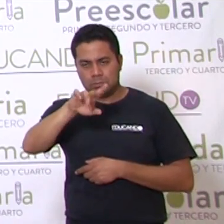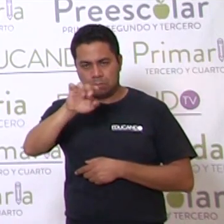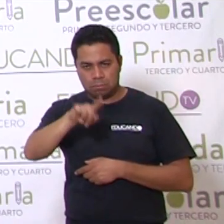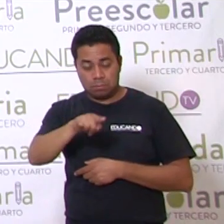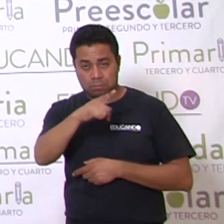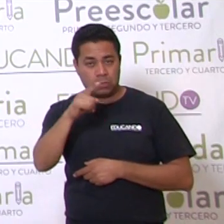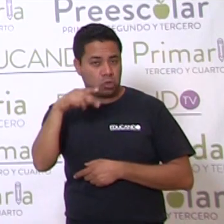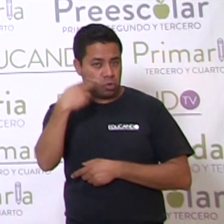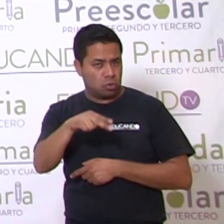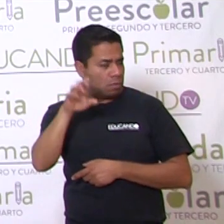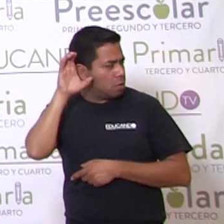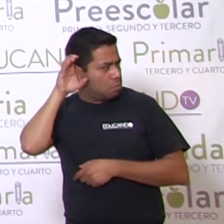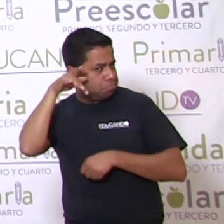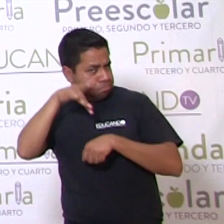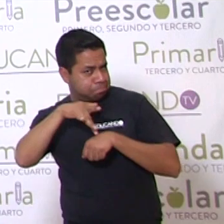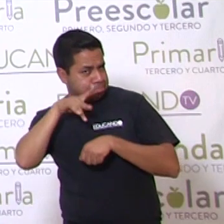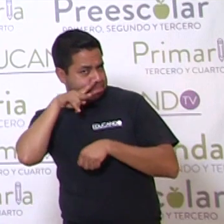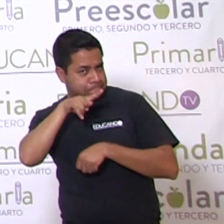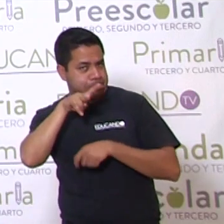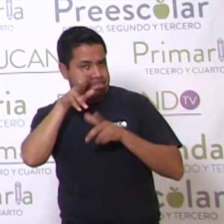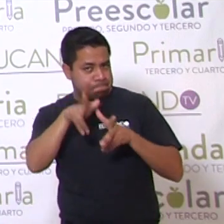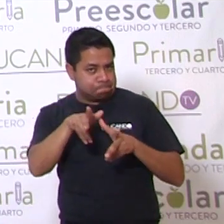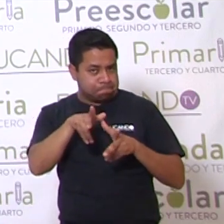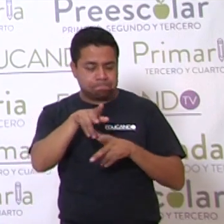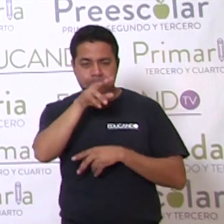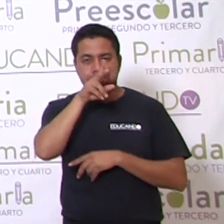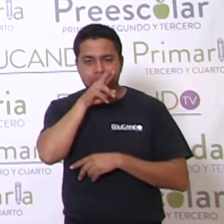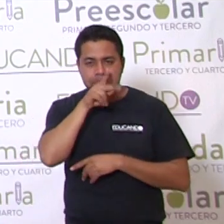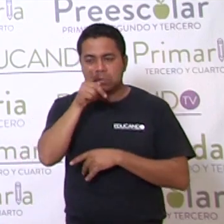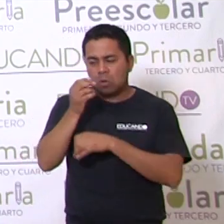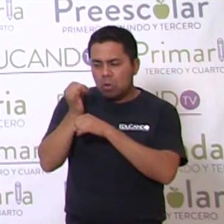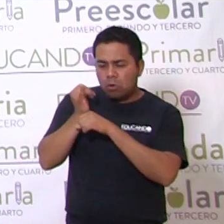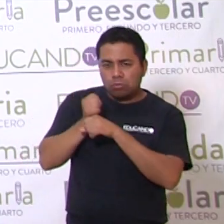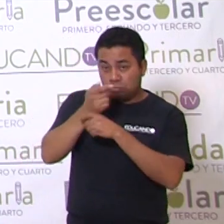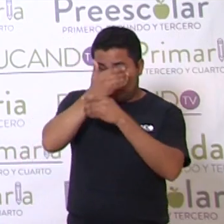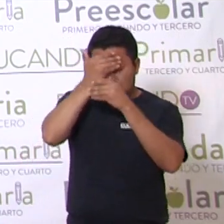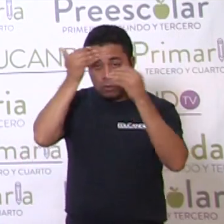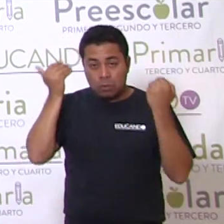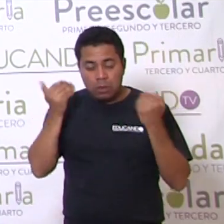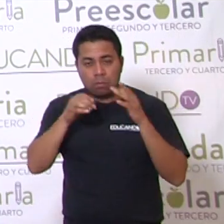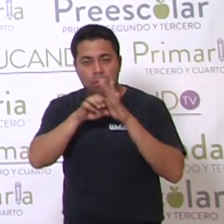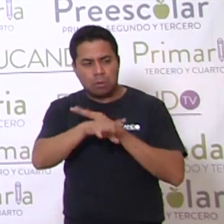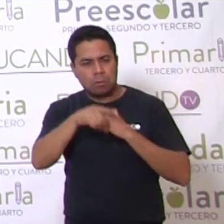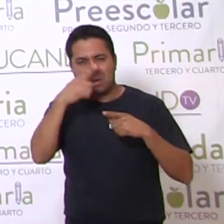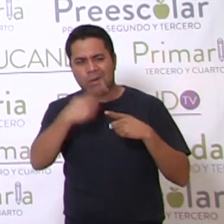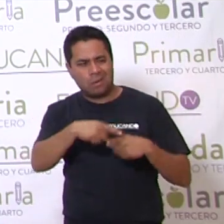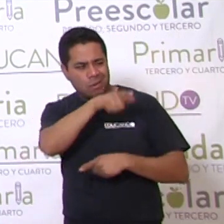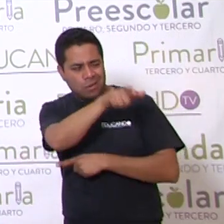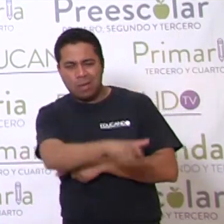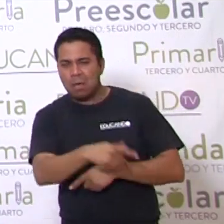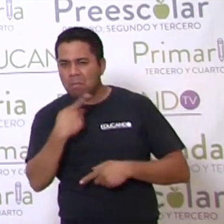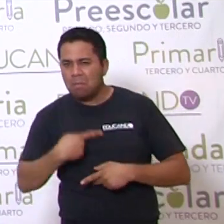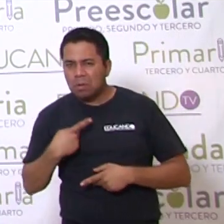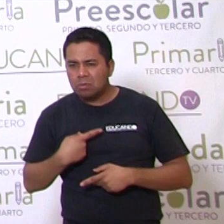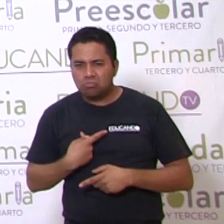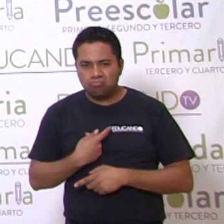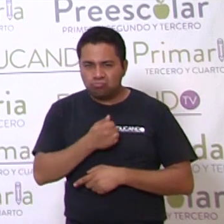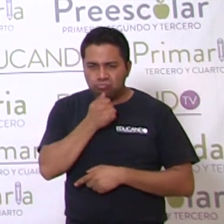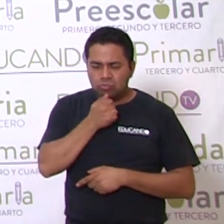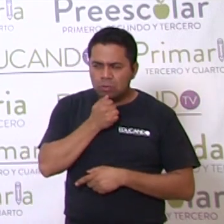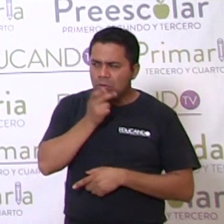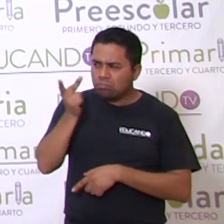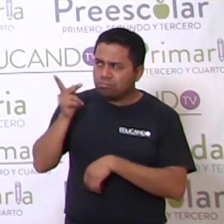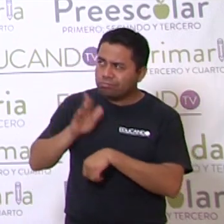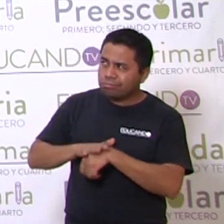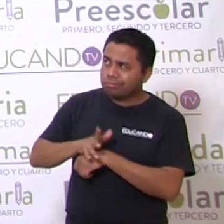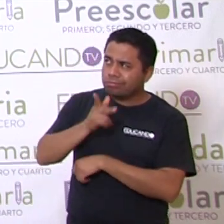este nombre? Vamos a hacer una investigación. Si no sabemos quién es Gabriel García Márquez, podemos